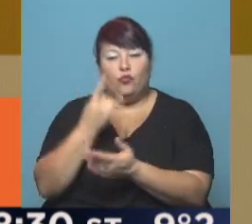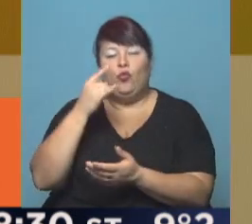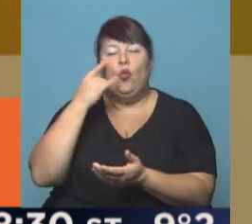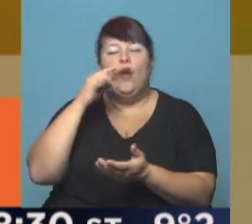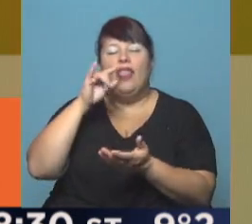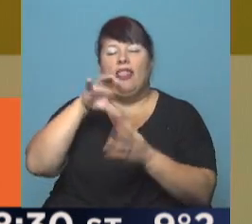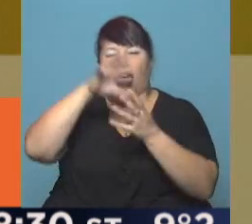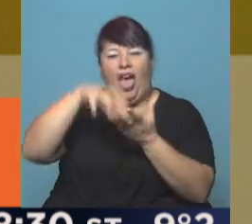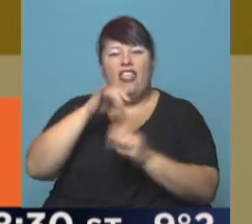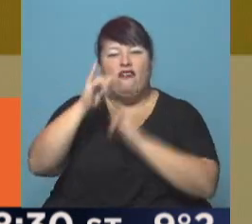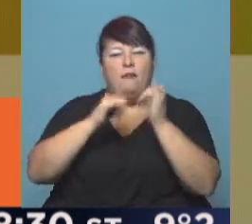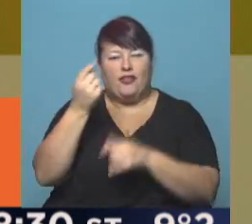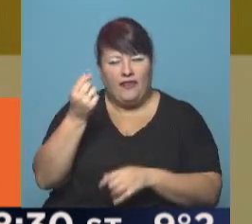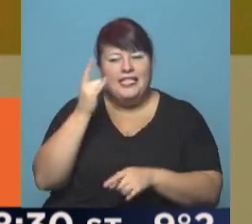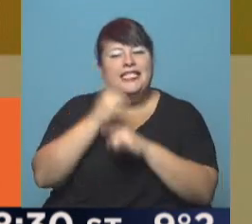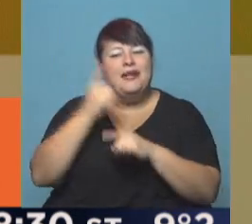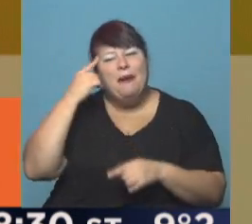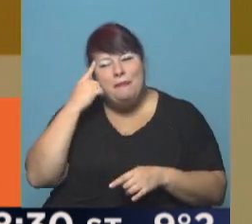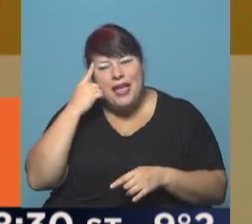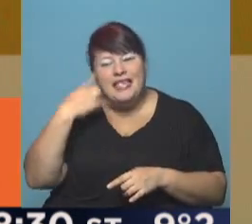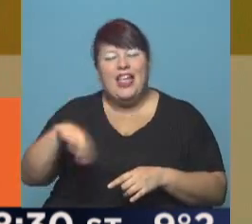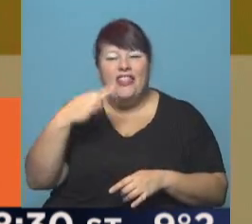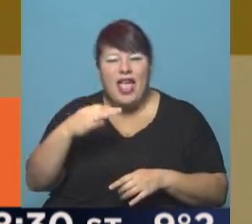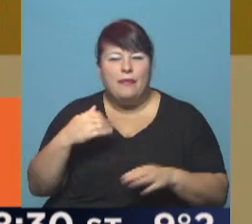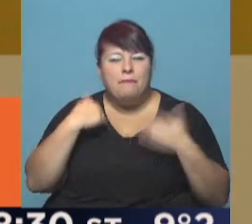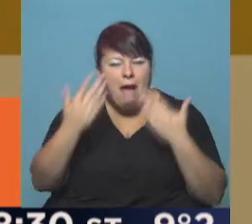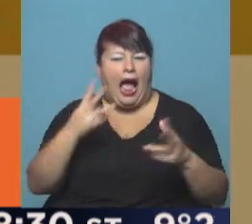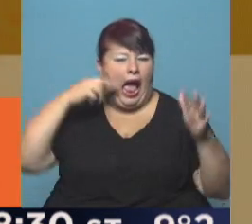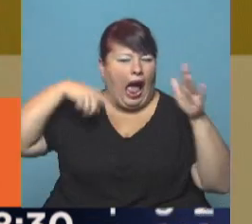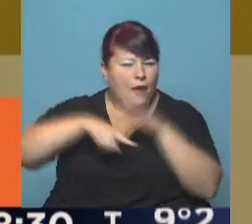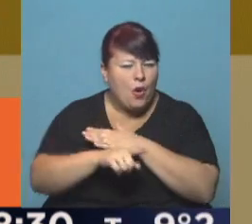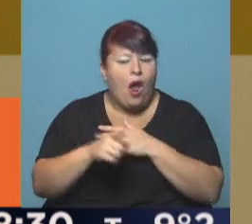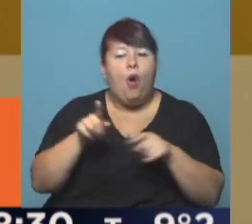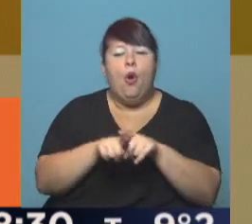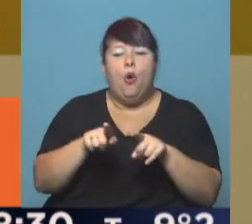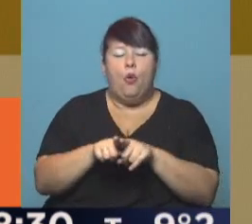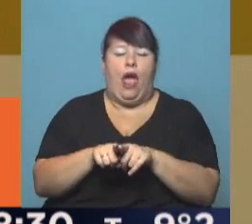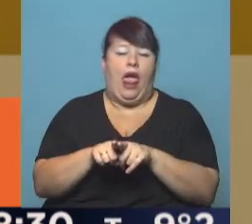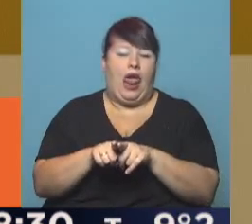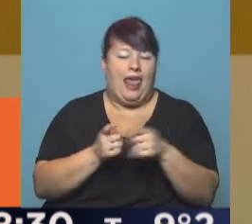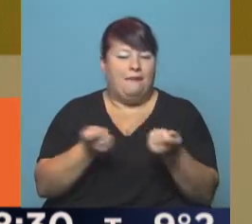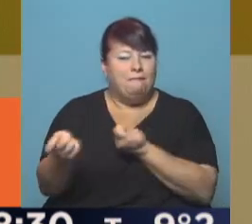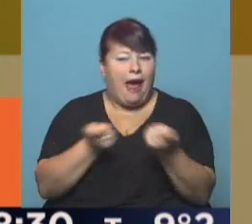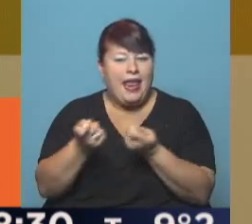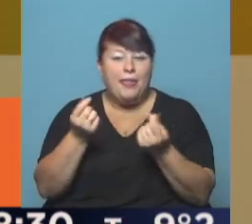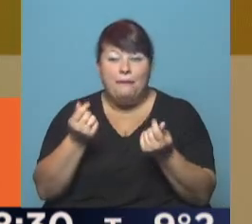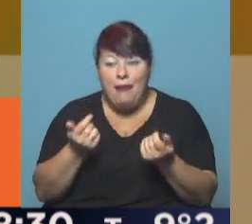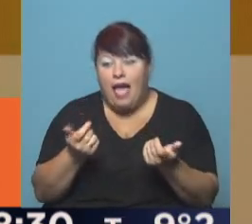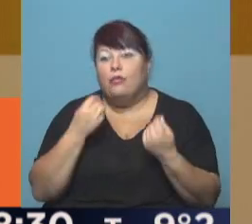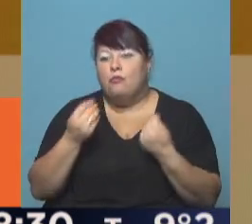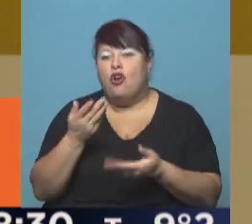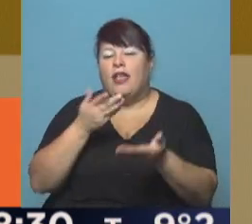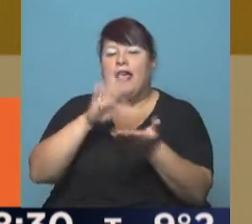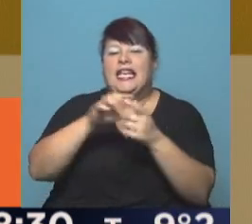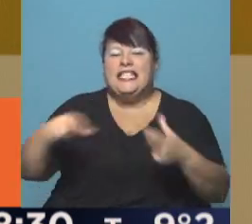Información Financiera, porque en realidad siempre se creyó de que se tenía que hacer más investigaciones y como eran maniobras financieras, porque eran